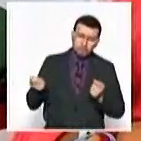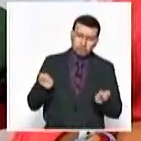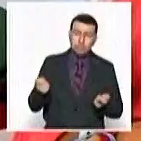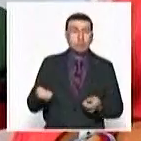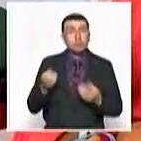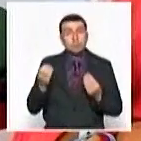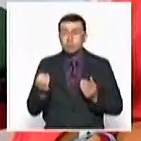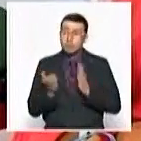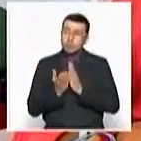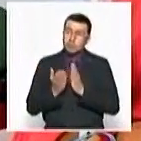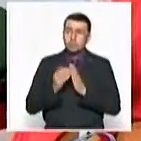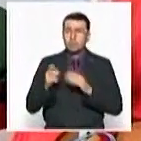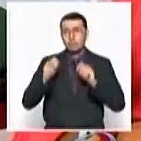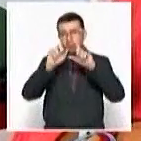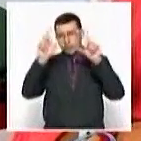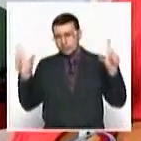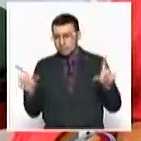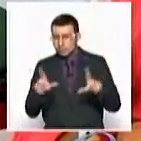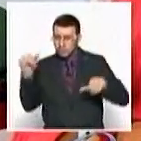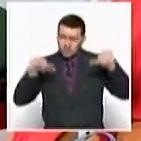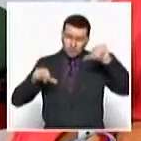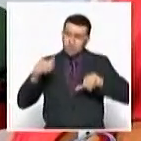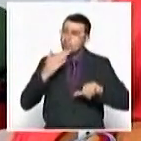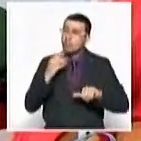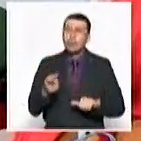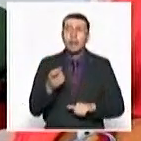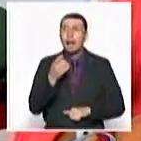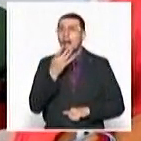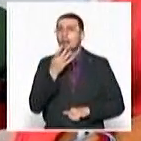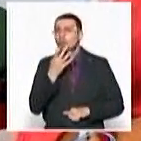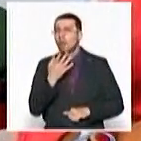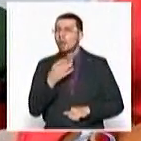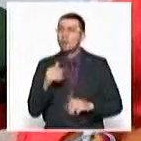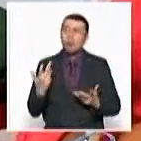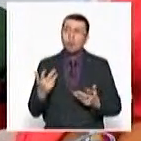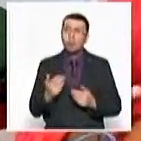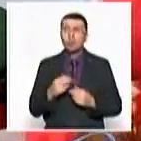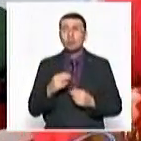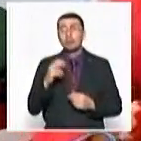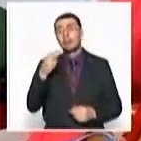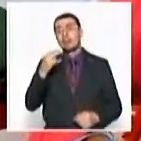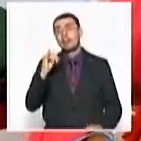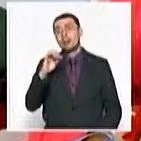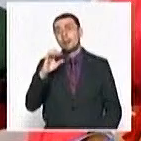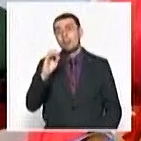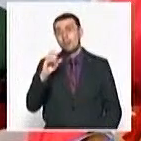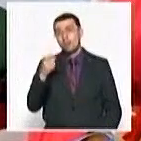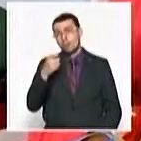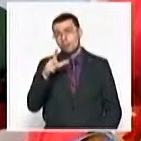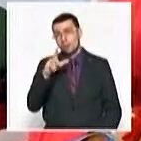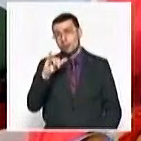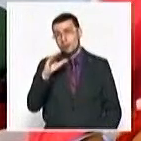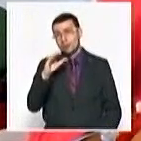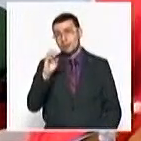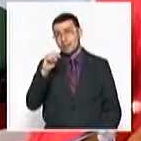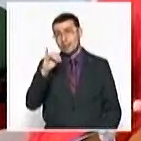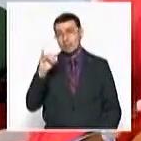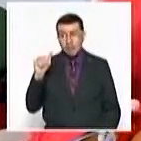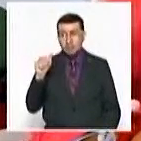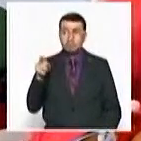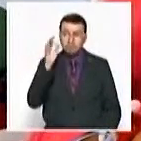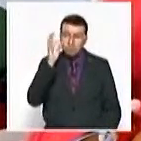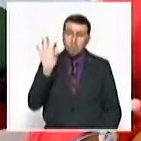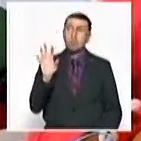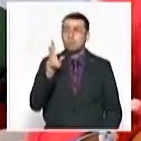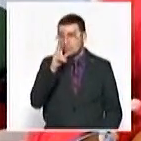pacientes con exámenes de laboratorios cómo está, por ejemplo, el azúcar. Que la hipoglucemia puede dar cosas parecidas. Miren, aquí el